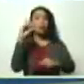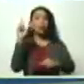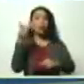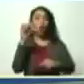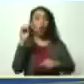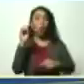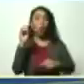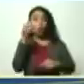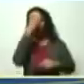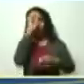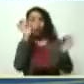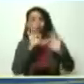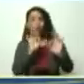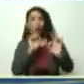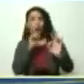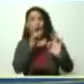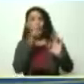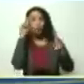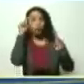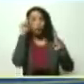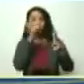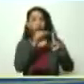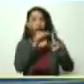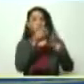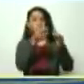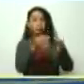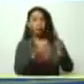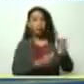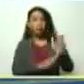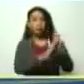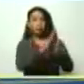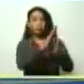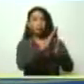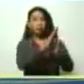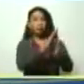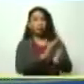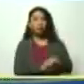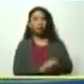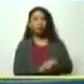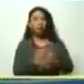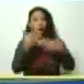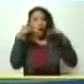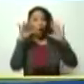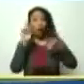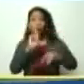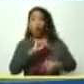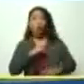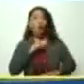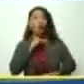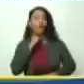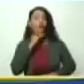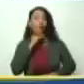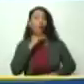sin lugar a duda van en la dirección correcta aunque no son suficientes